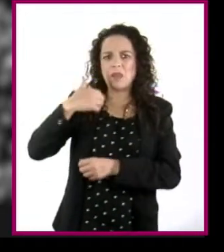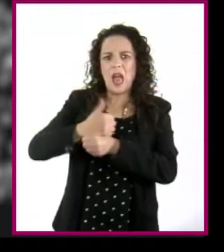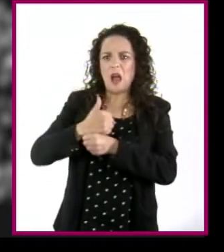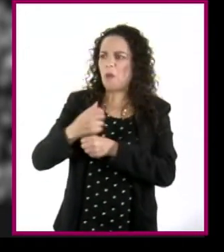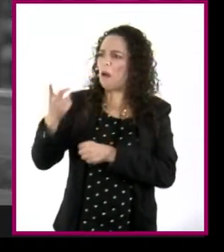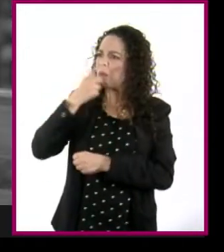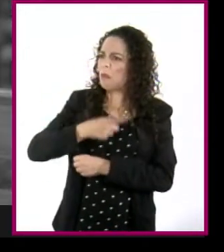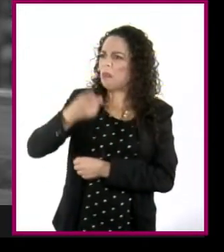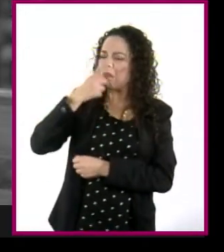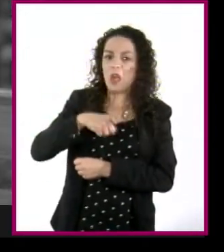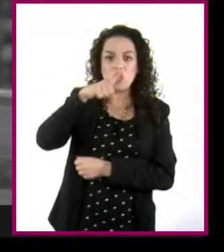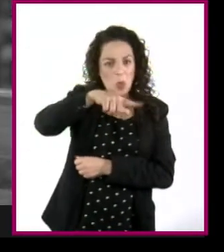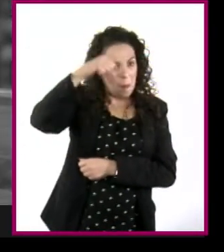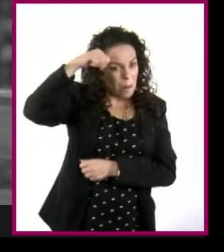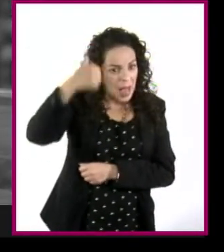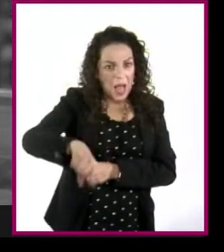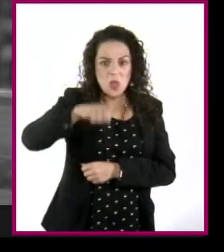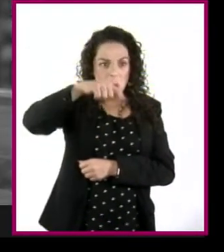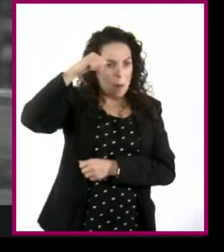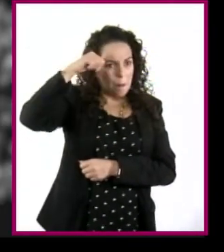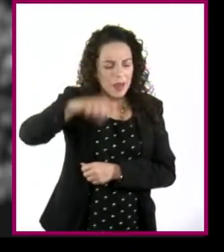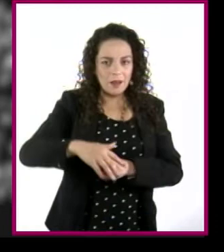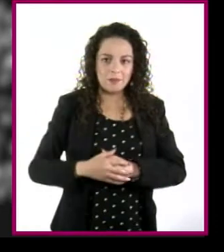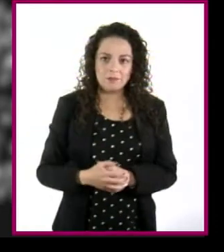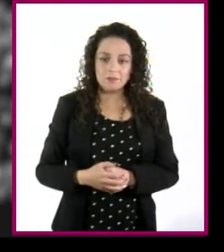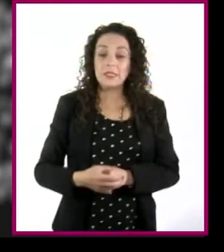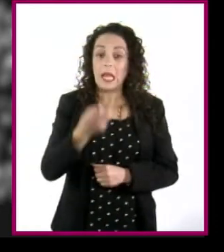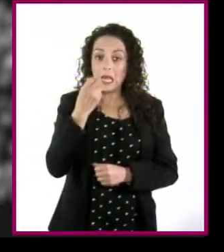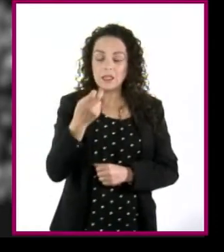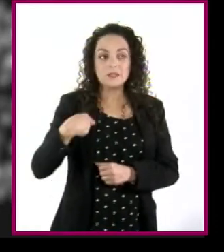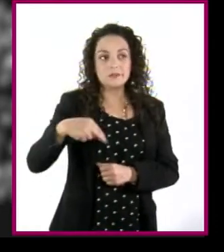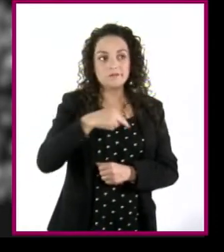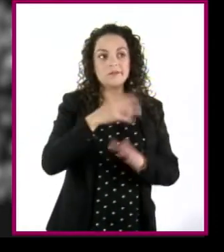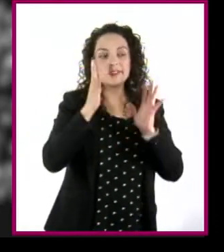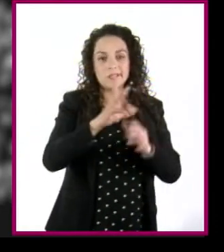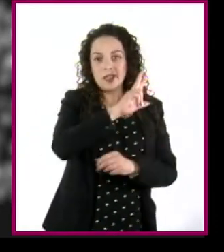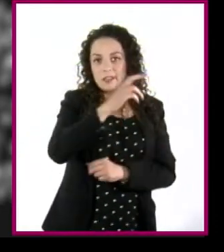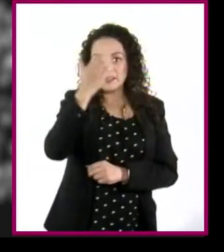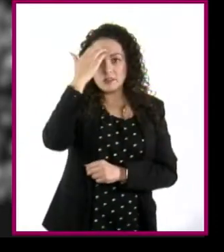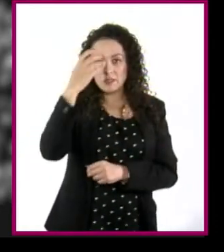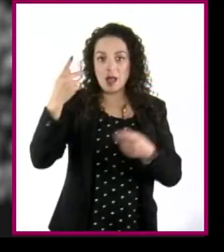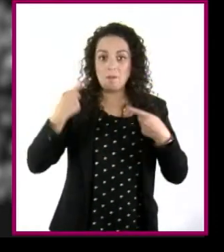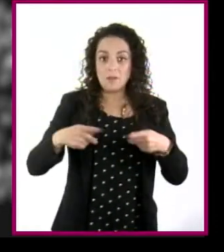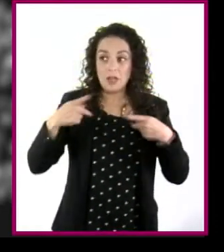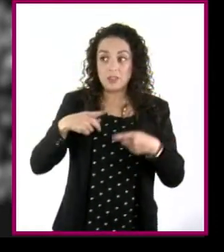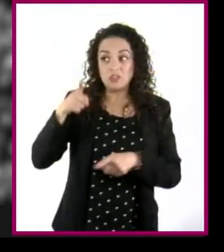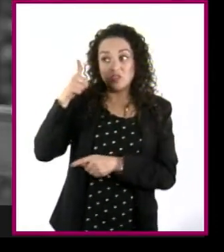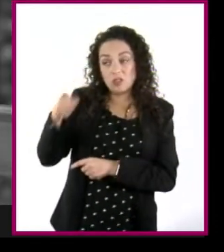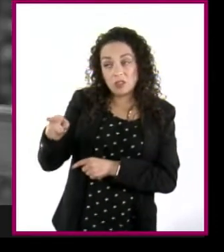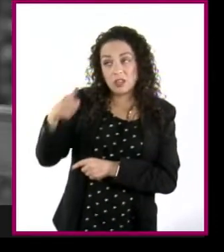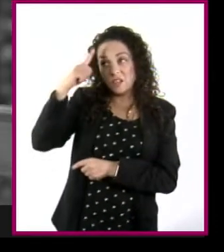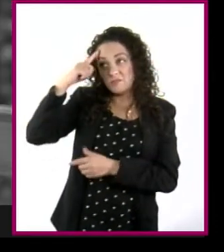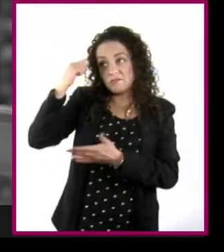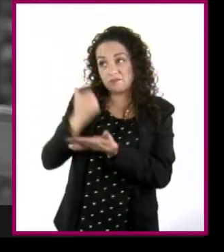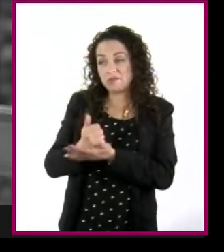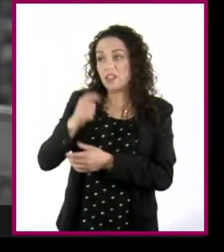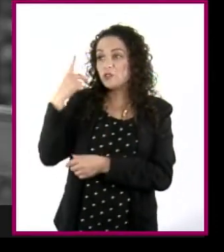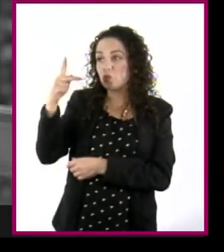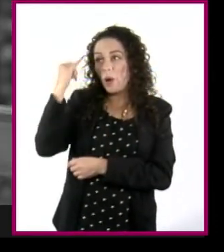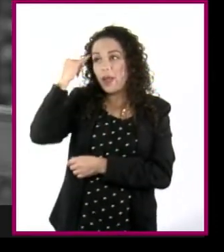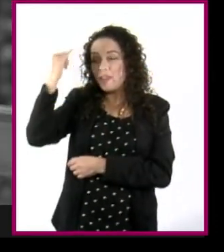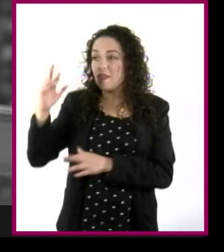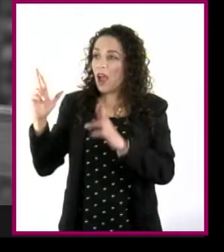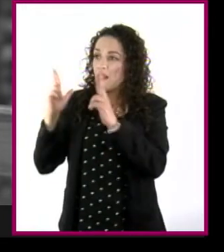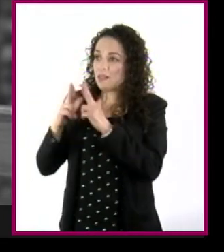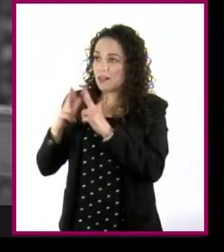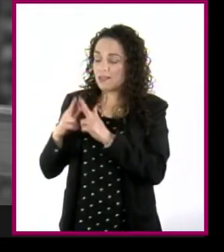una pecadora. Eso nos llevó a reconocer que no compartimos los valores de la gente muy religiosa. Como mi abuela. Y